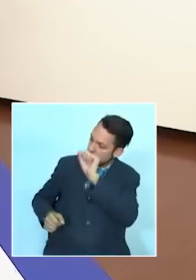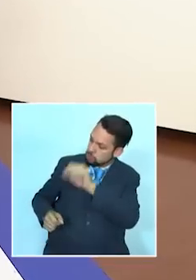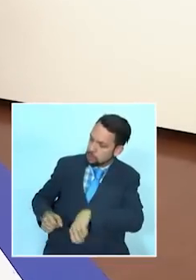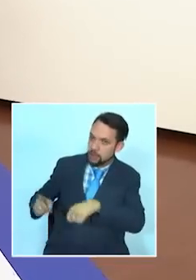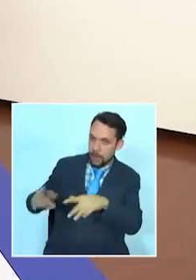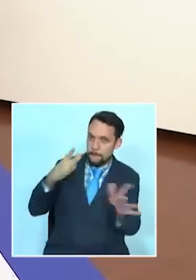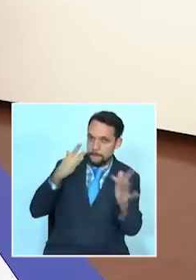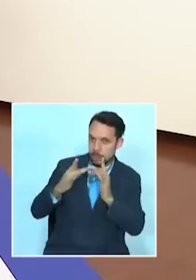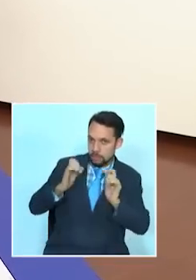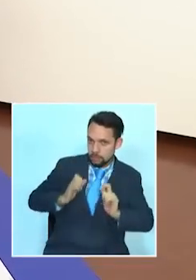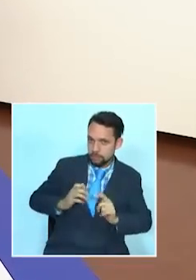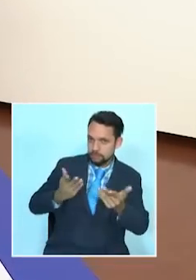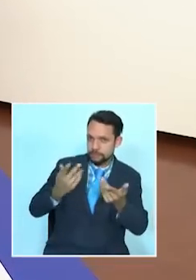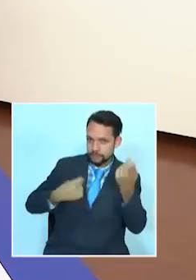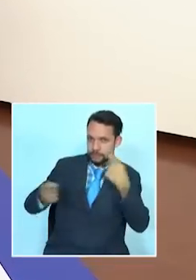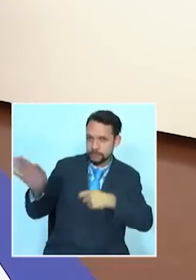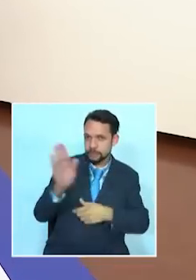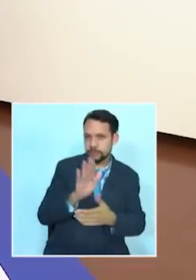conexión vital